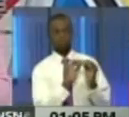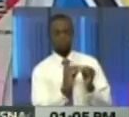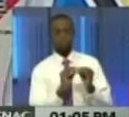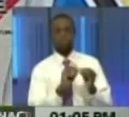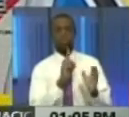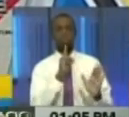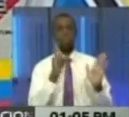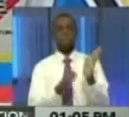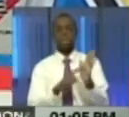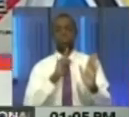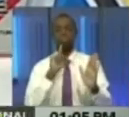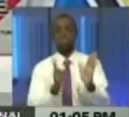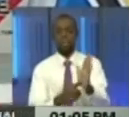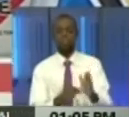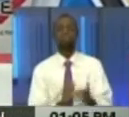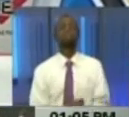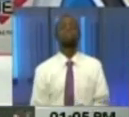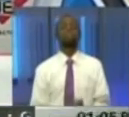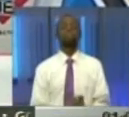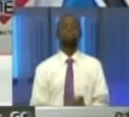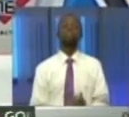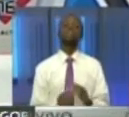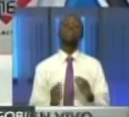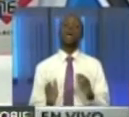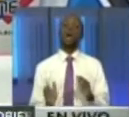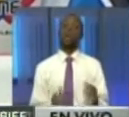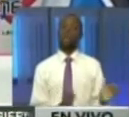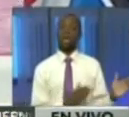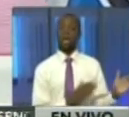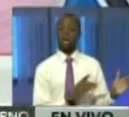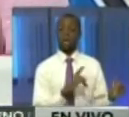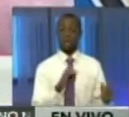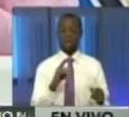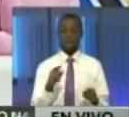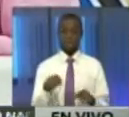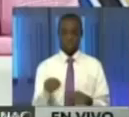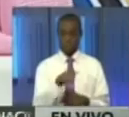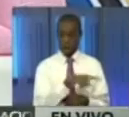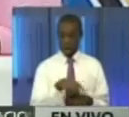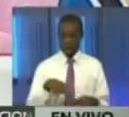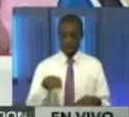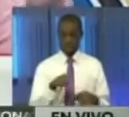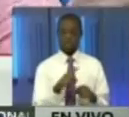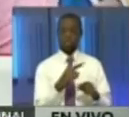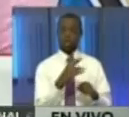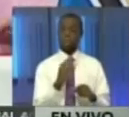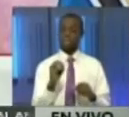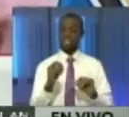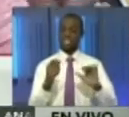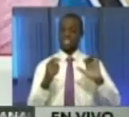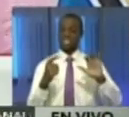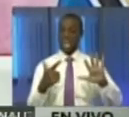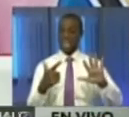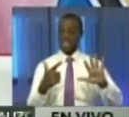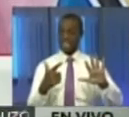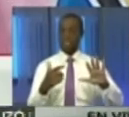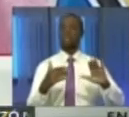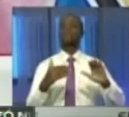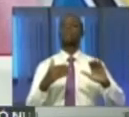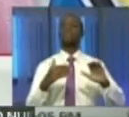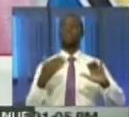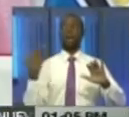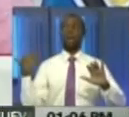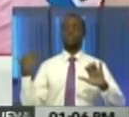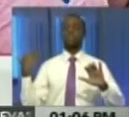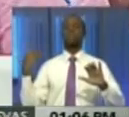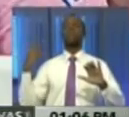En el año, los revocatorios del año 2007, entonces, como digo, contaban con la experiencia previa que ya teníamos con